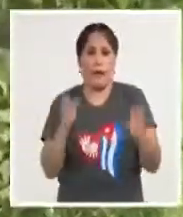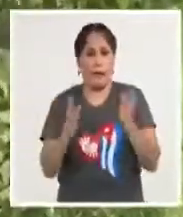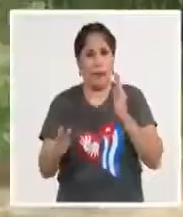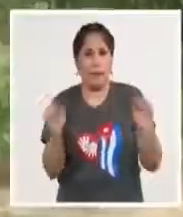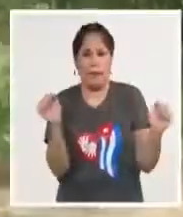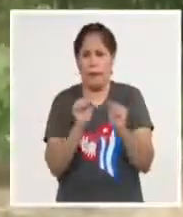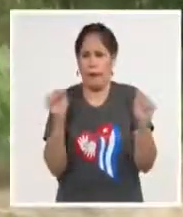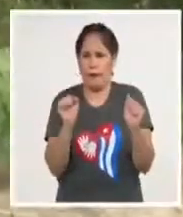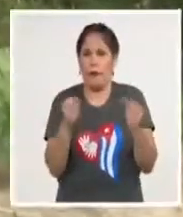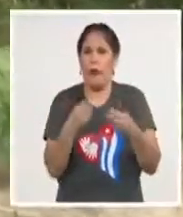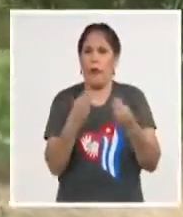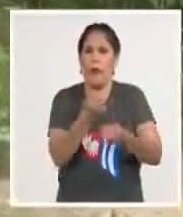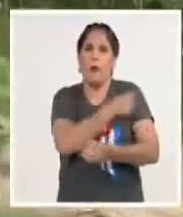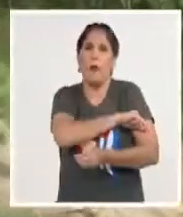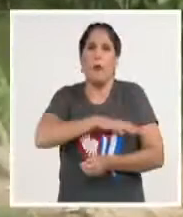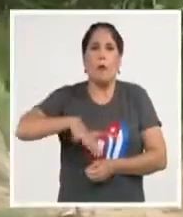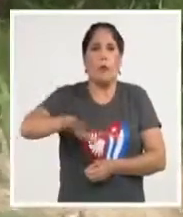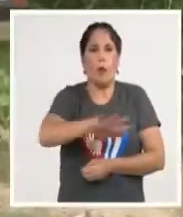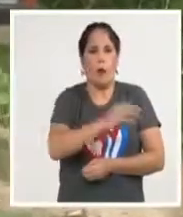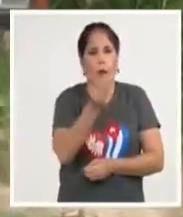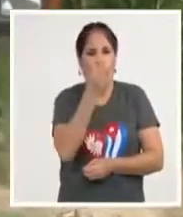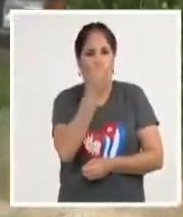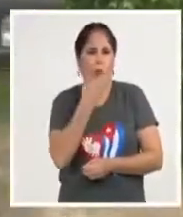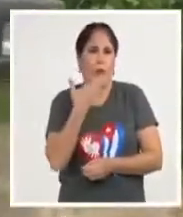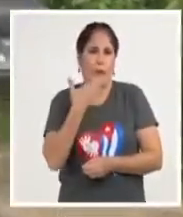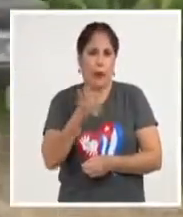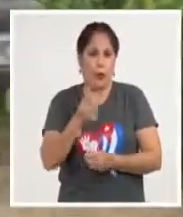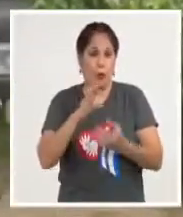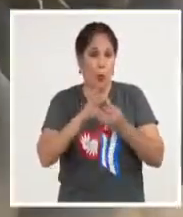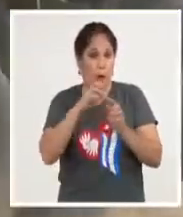aumentar las ofertas al pueblo. Desde Guantánamo, el